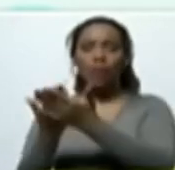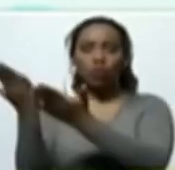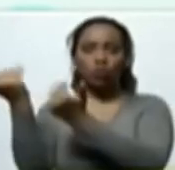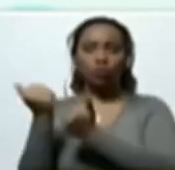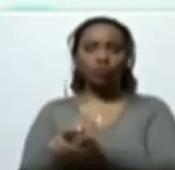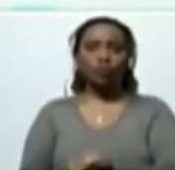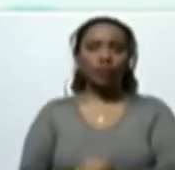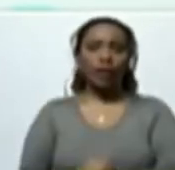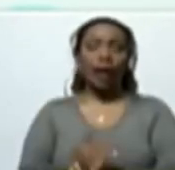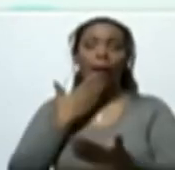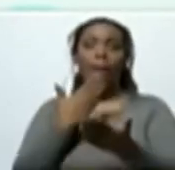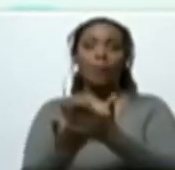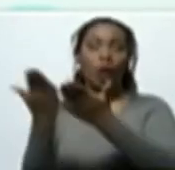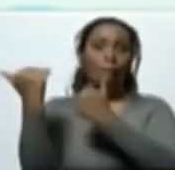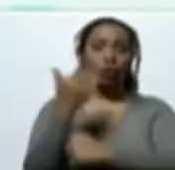Y le pido apoyo a ustedes.